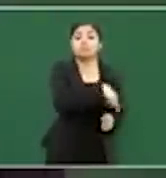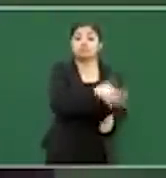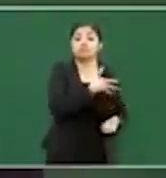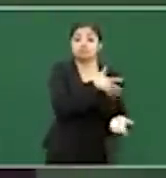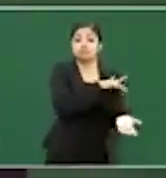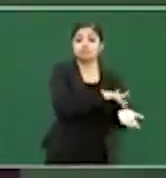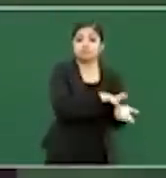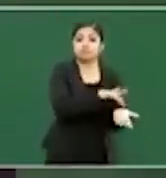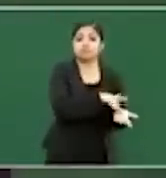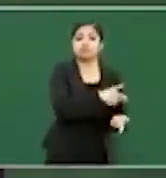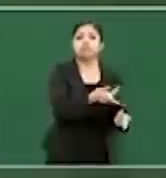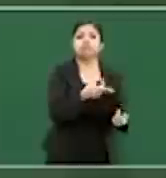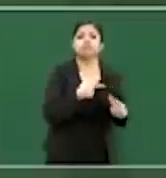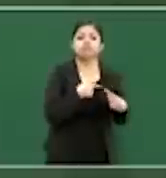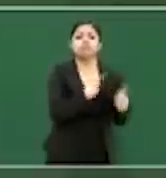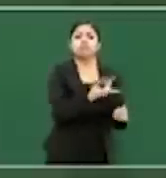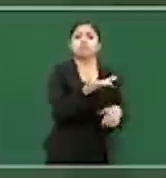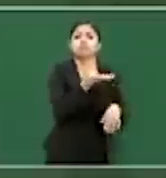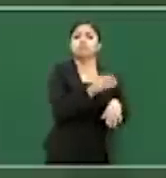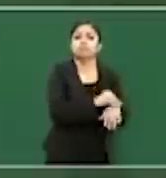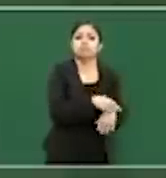Le permitían a la gente